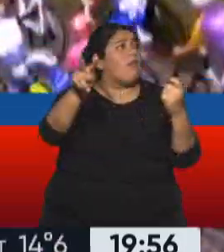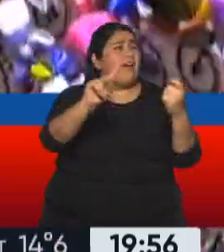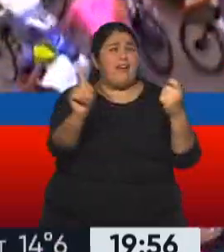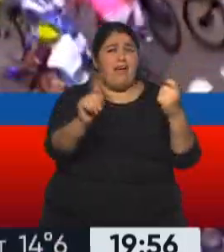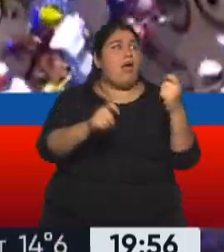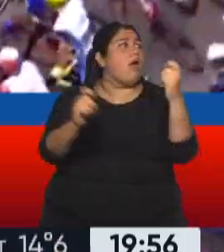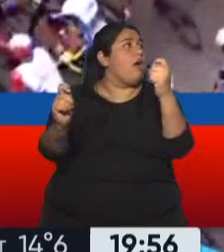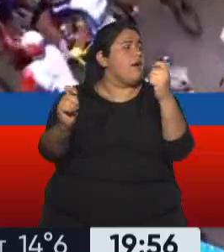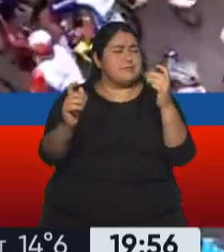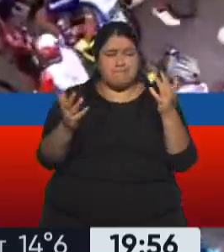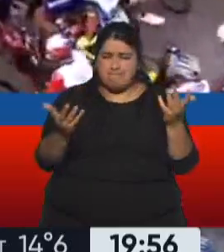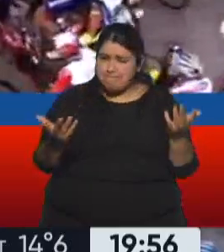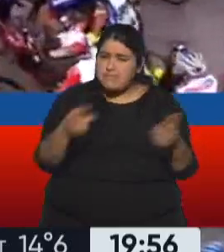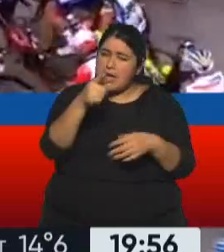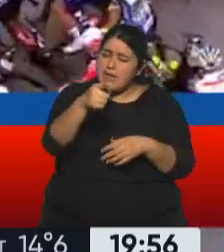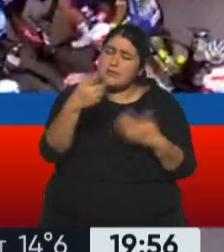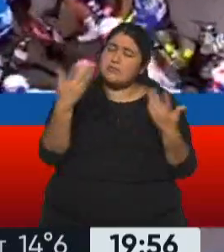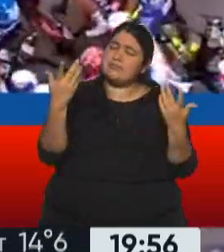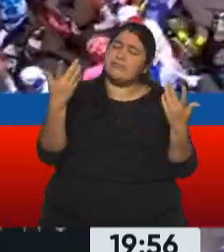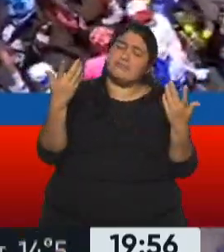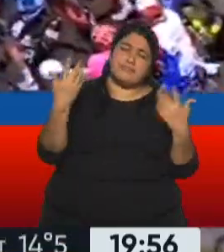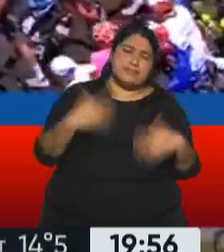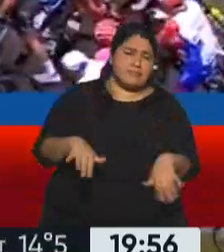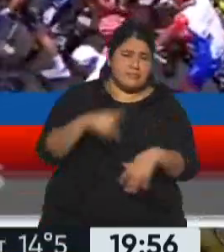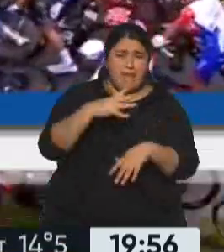pelotón. Eso es, digamos, una falta totalmente de